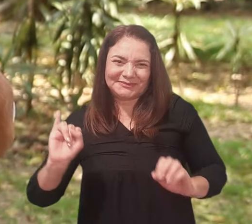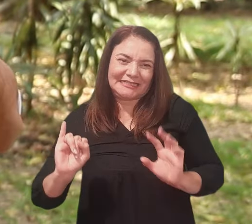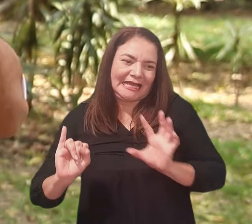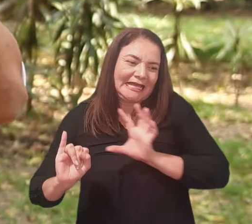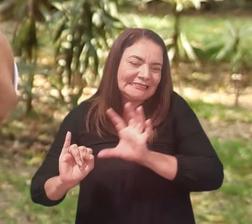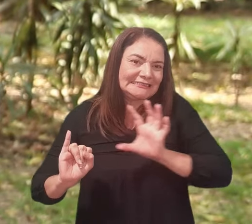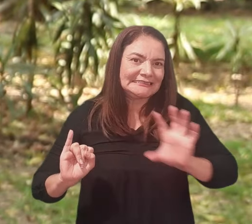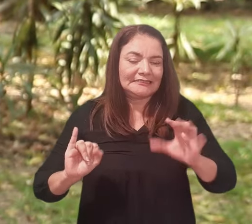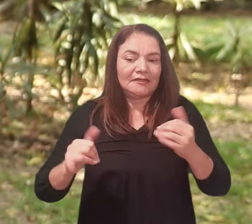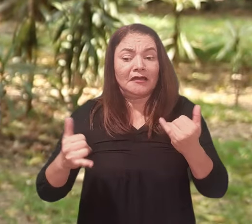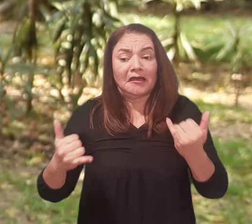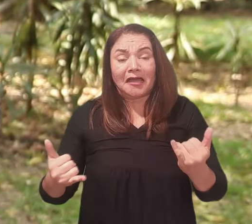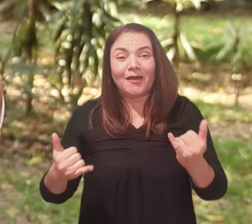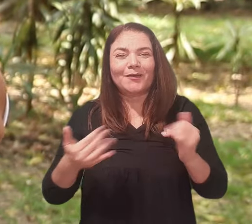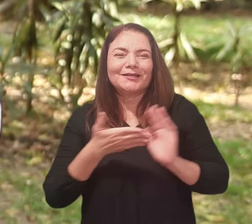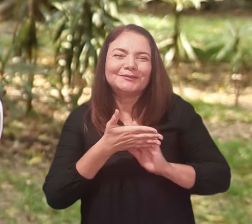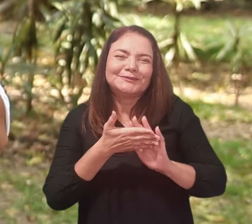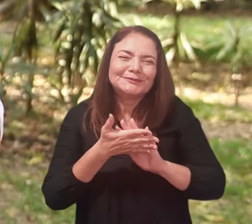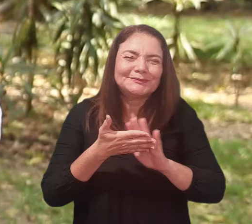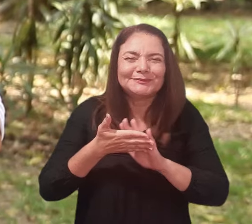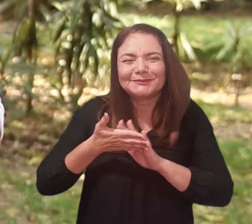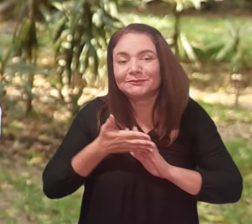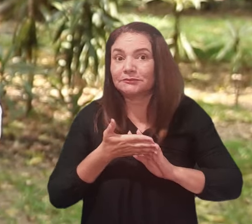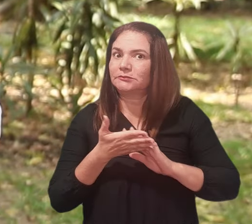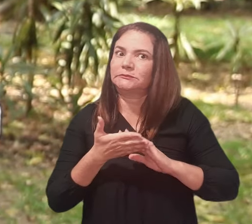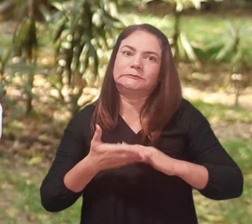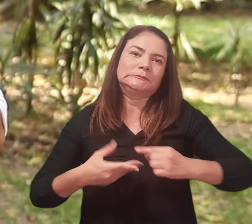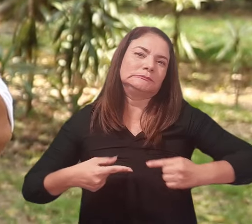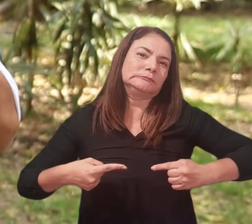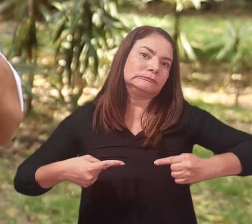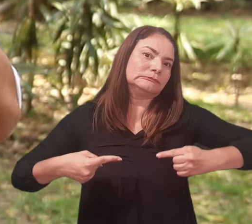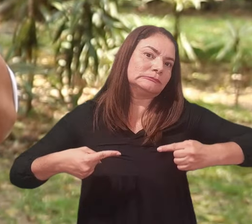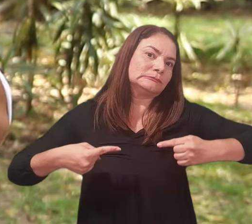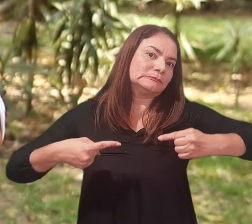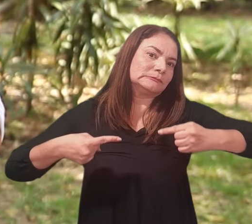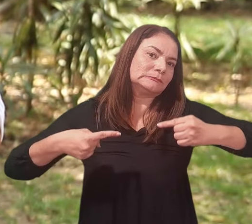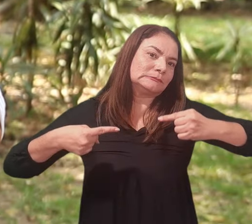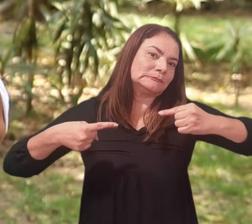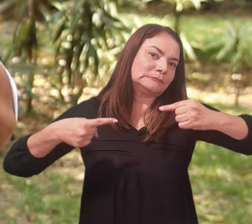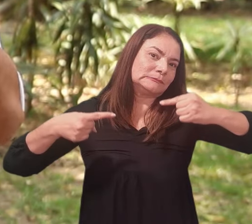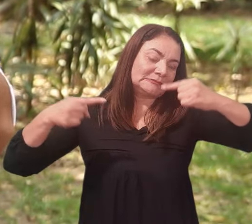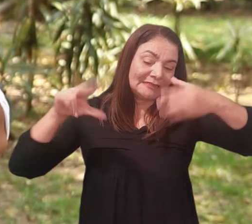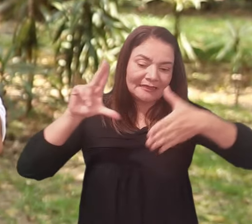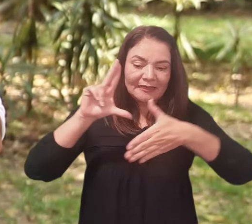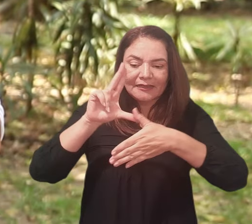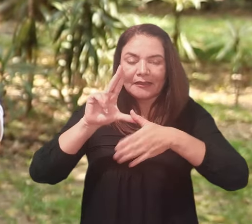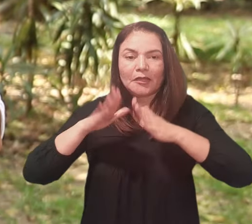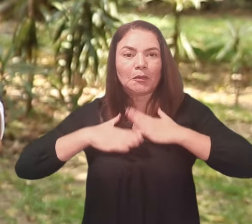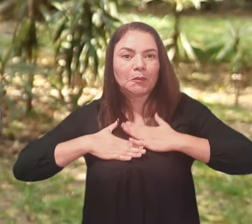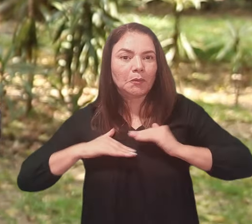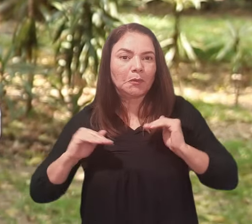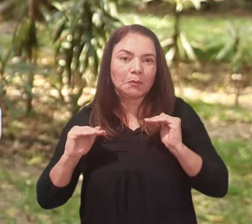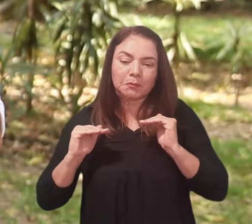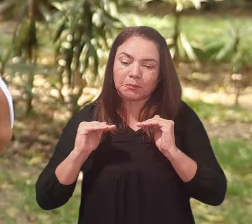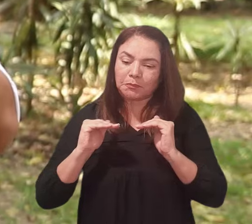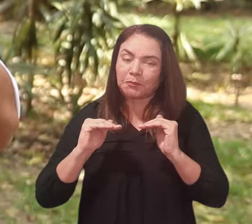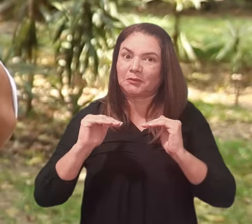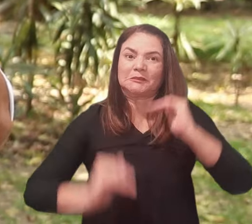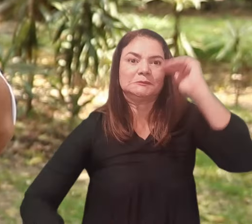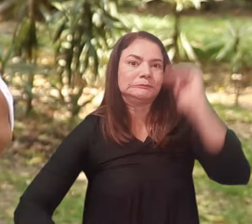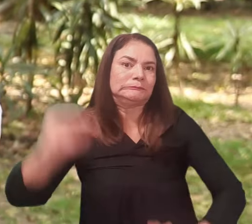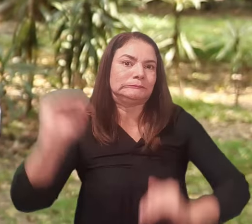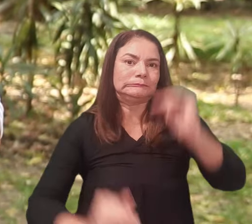de de regímenes de izquierda y de derecha y Aparentemente esto aún hace que la región se desestabilice más